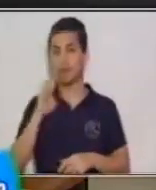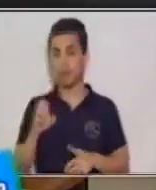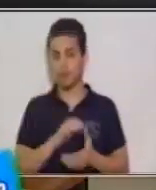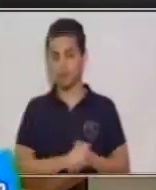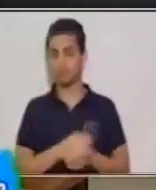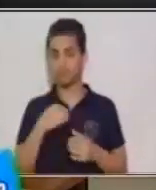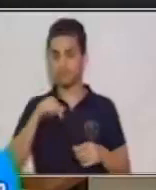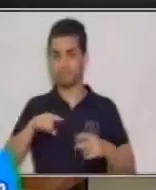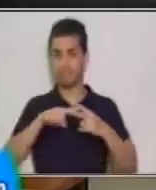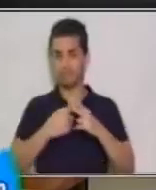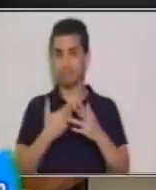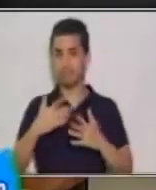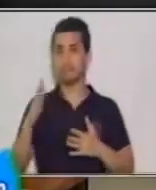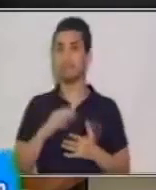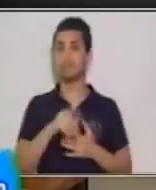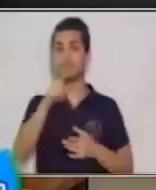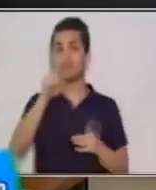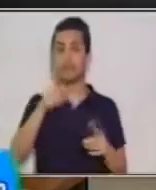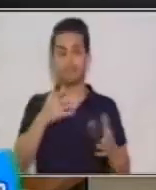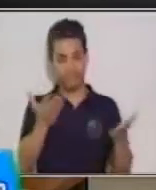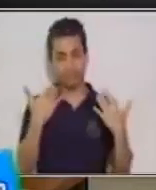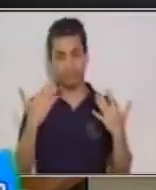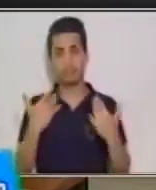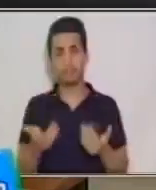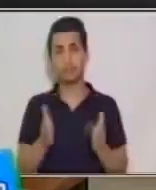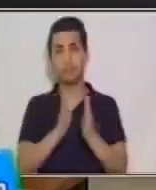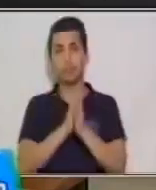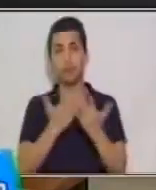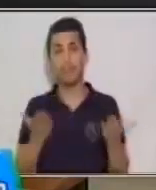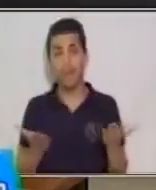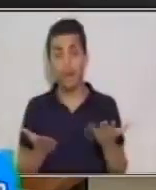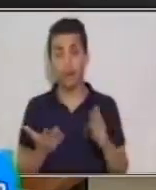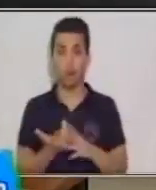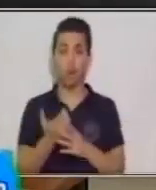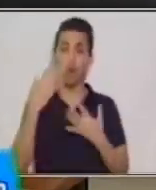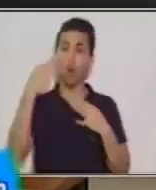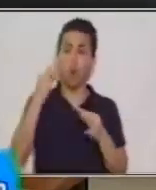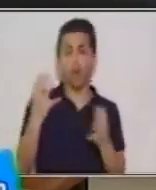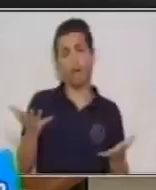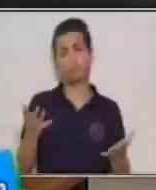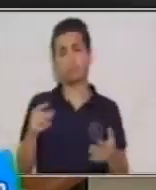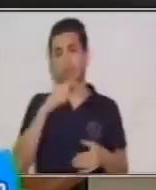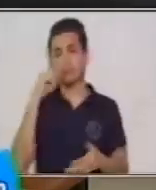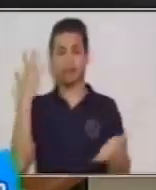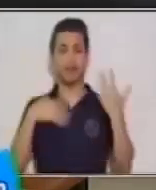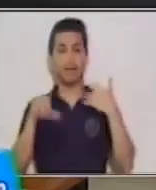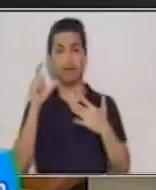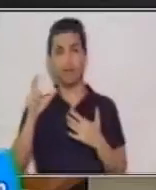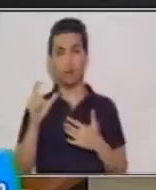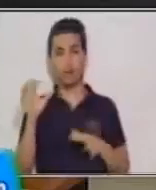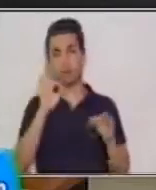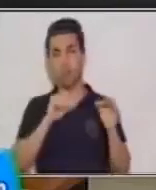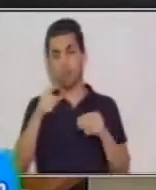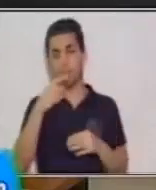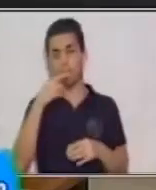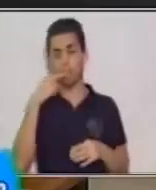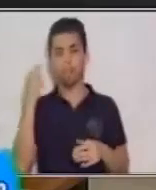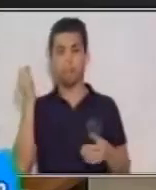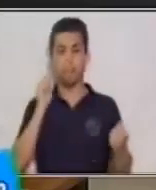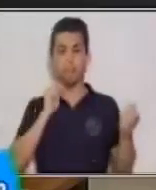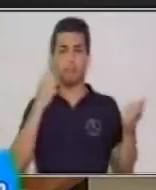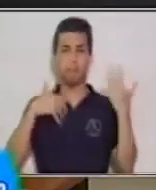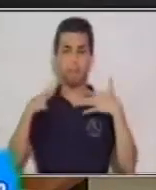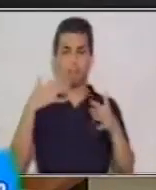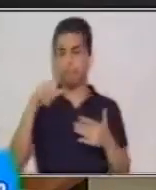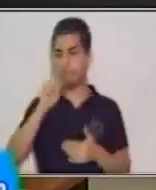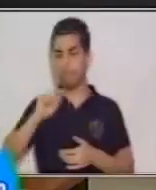iniciar entonces. Debes de tener a la mano tu cuaderno, hojas, crayones y marcadores. Si aún no lo tienes, ve por ellos.